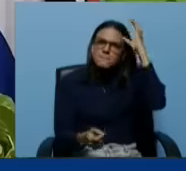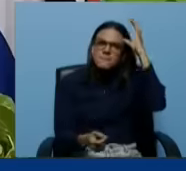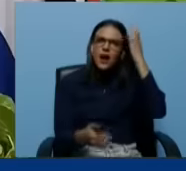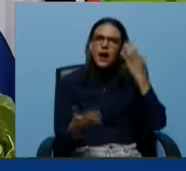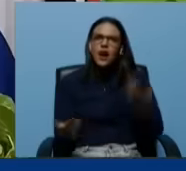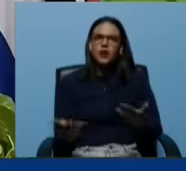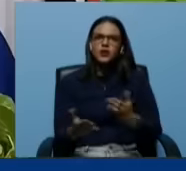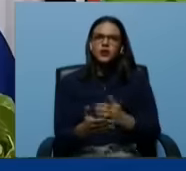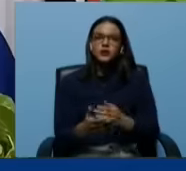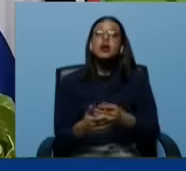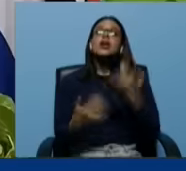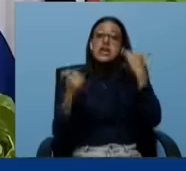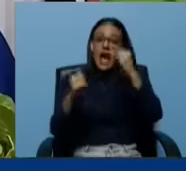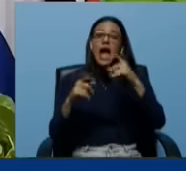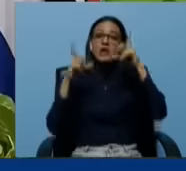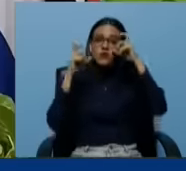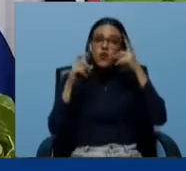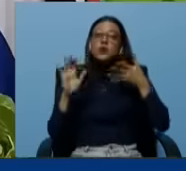foto ya está para la historia.